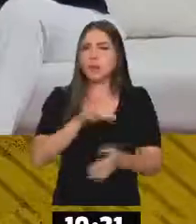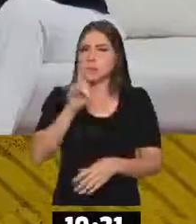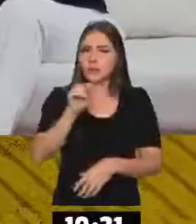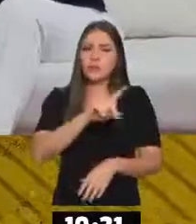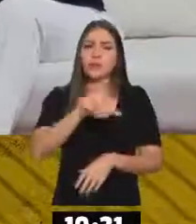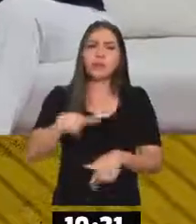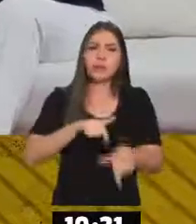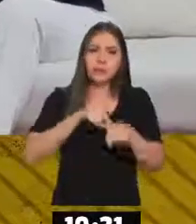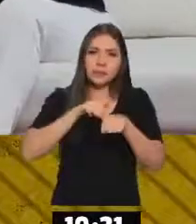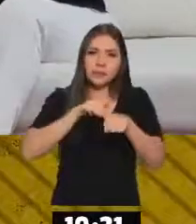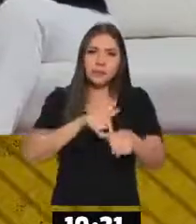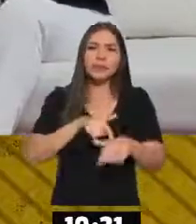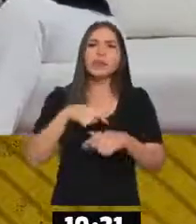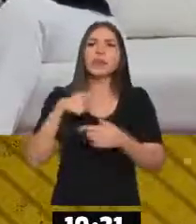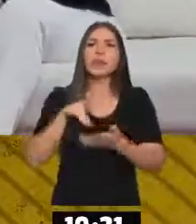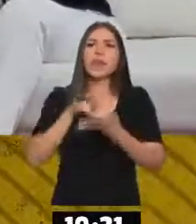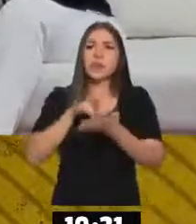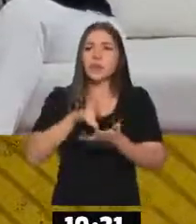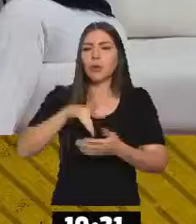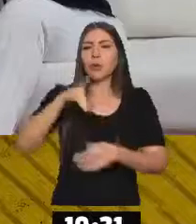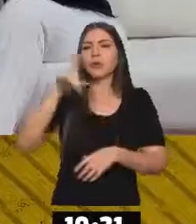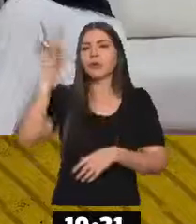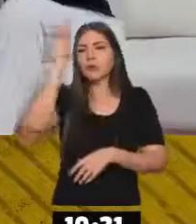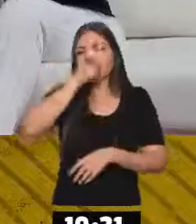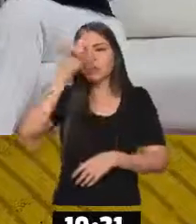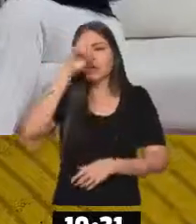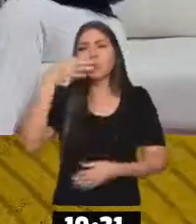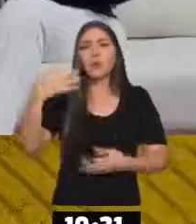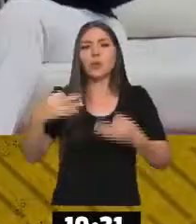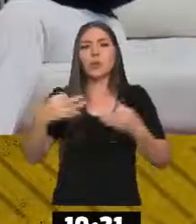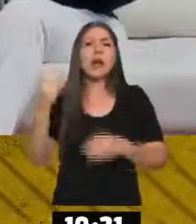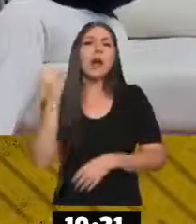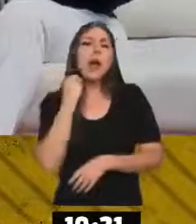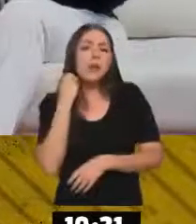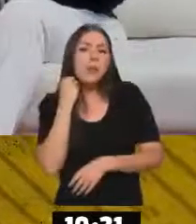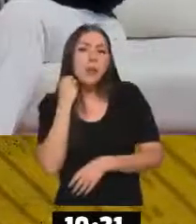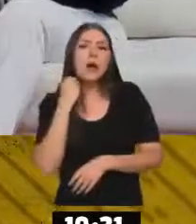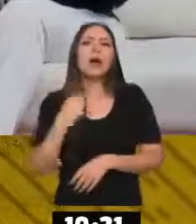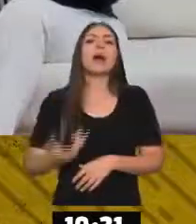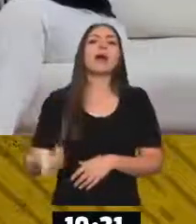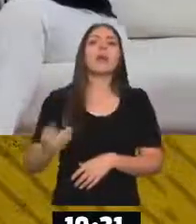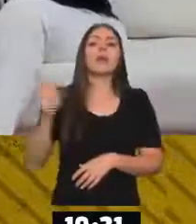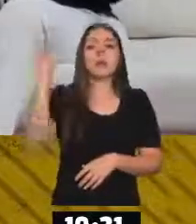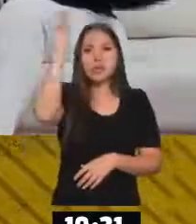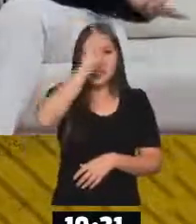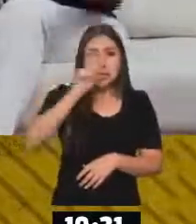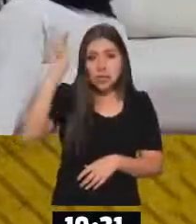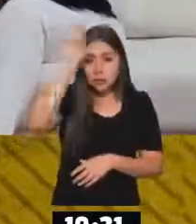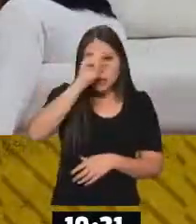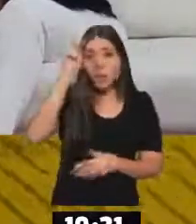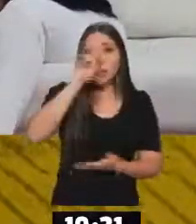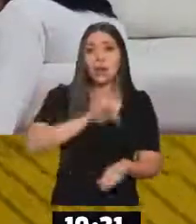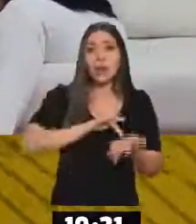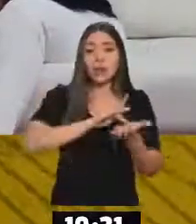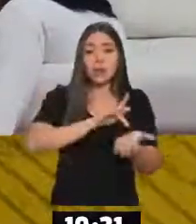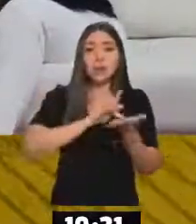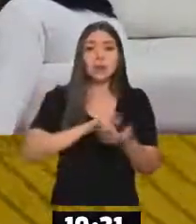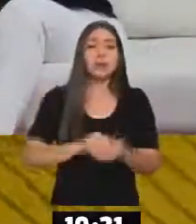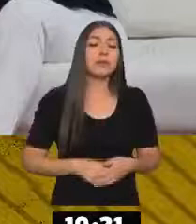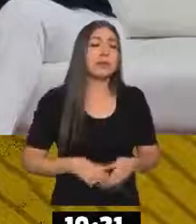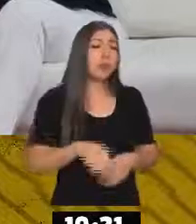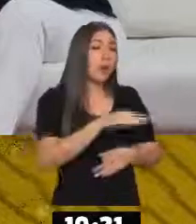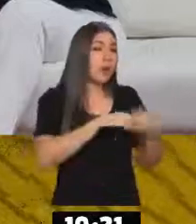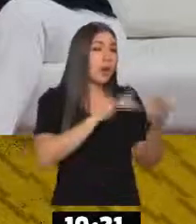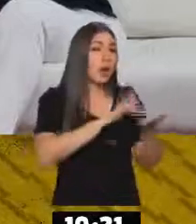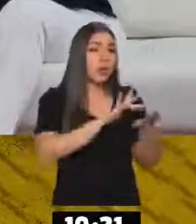ayuda jurídica, la ayuda psicológica y precisamente también con conferencias. O sea, todo un acompañamiento integral. Sí.